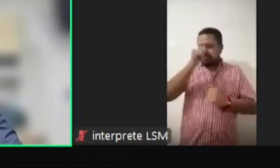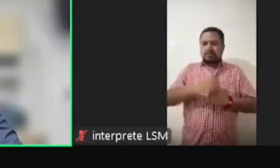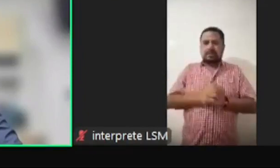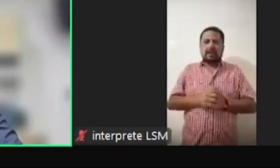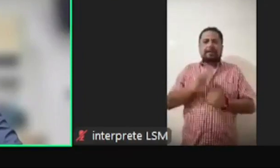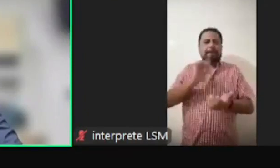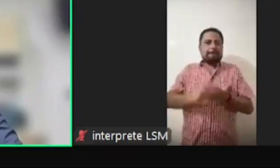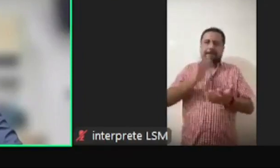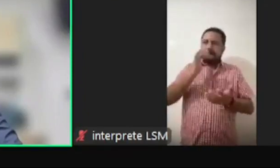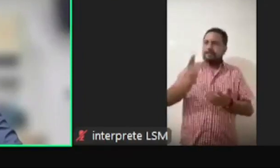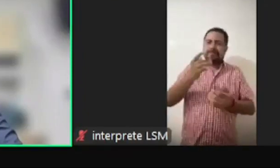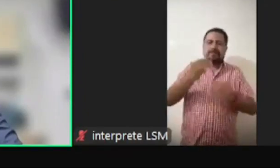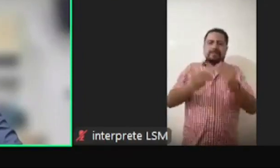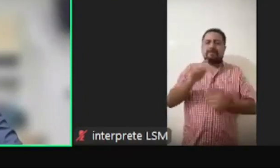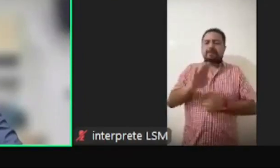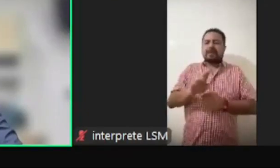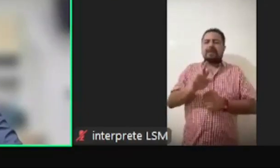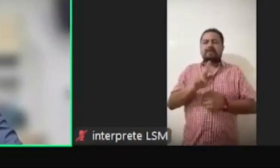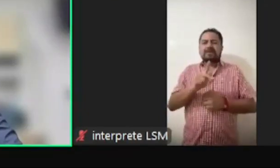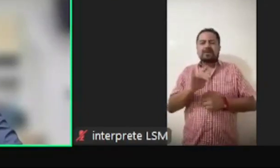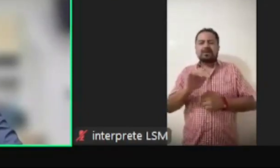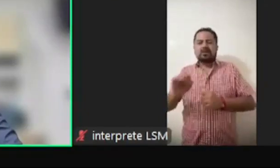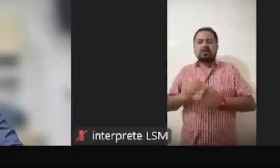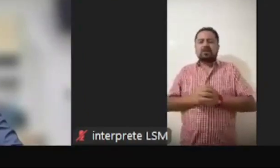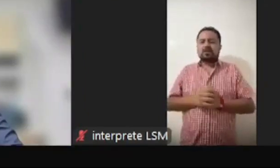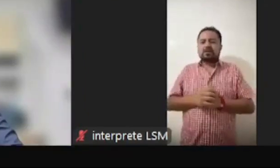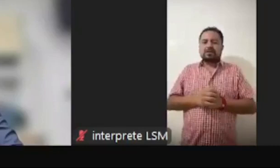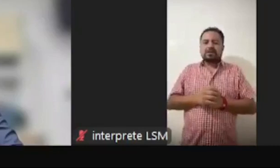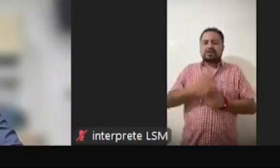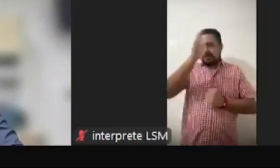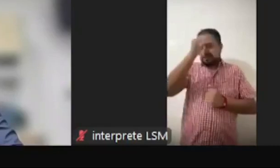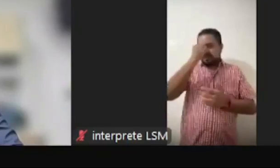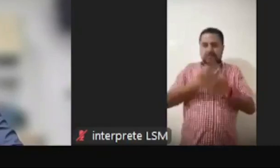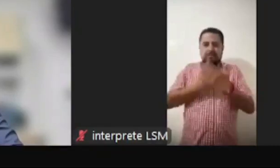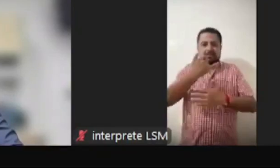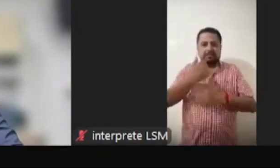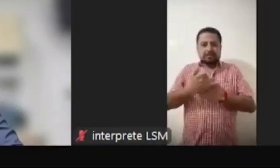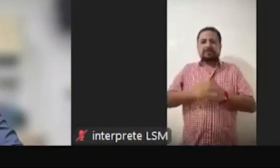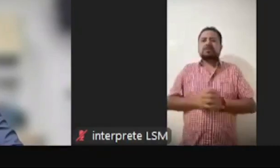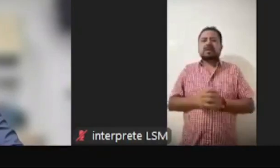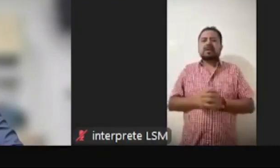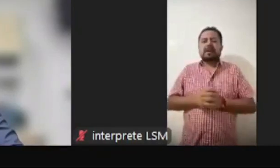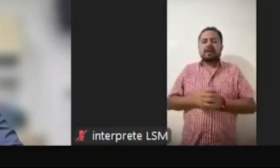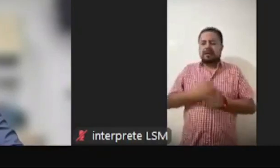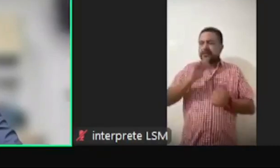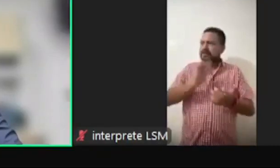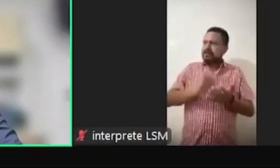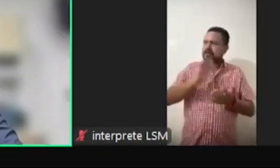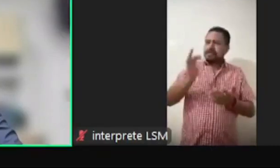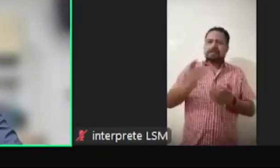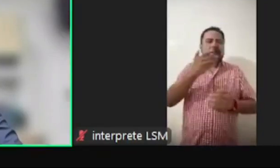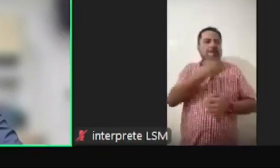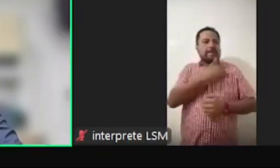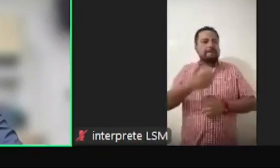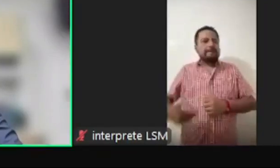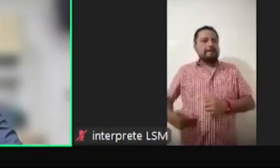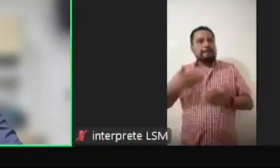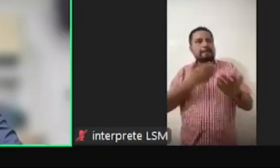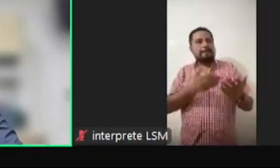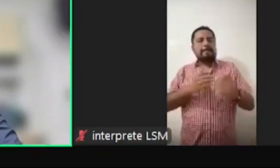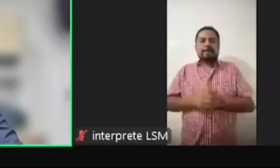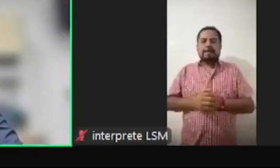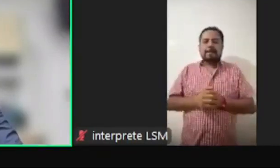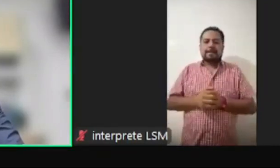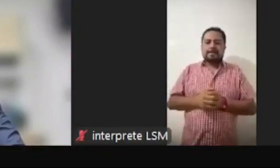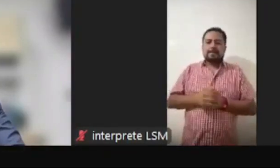magistrada. Magistrada Isla Rosa Delgado Brito. A favor del proyecto. Gracias, magistrada. Magistrada Evelyn Rodríguez Chinol. A